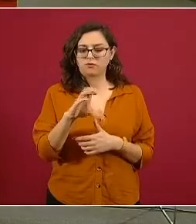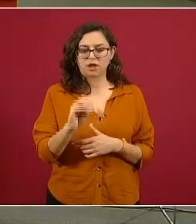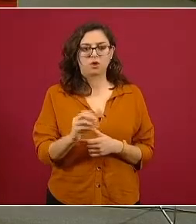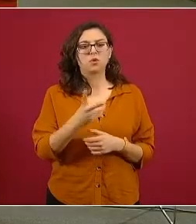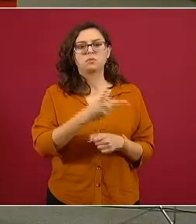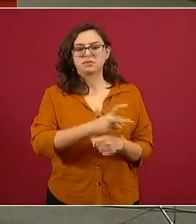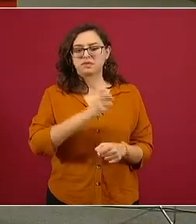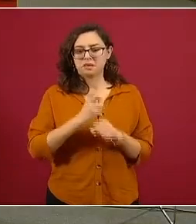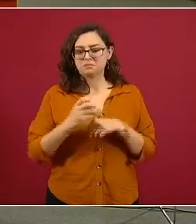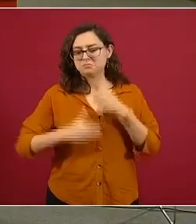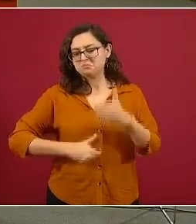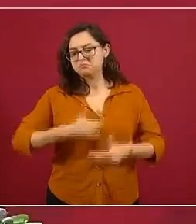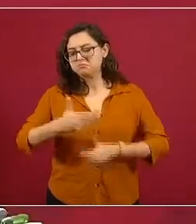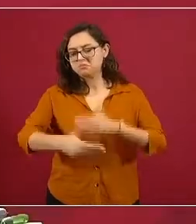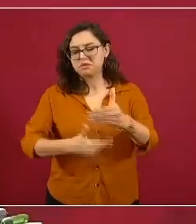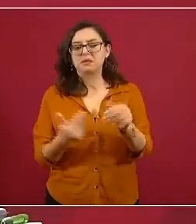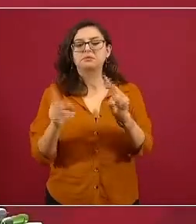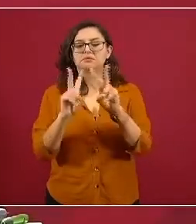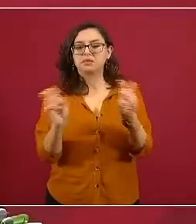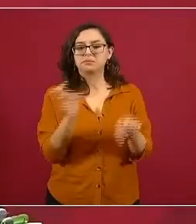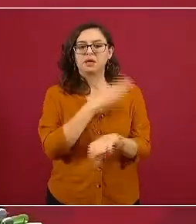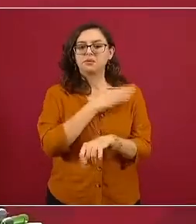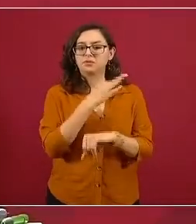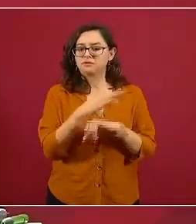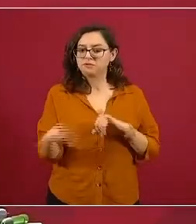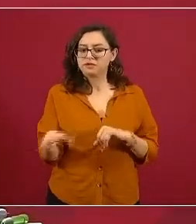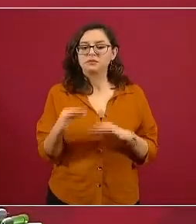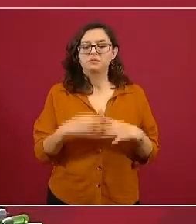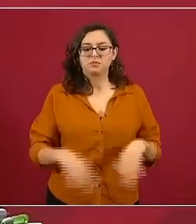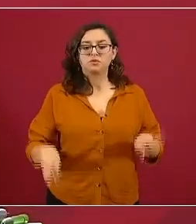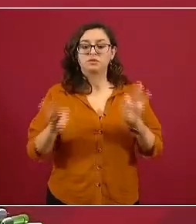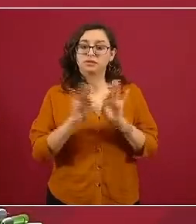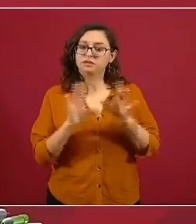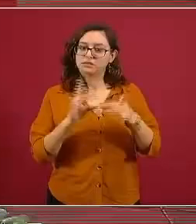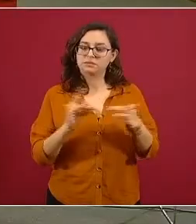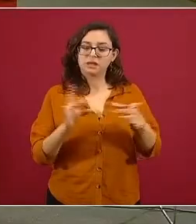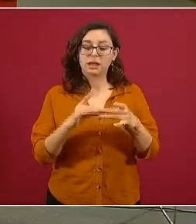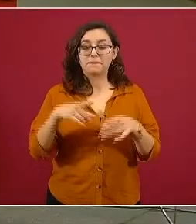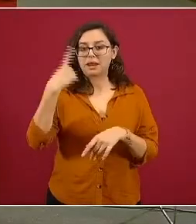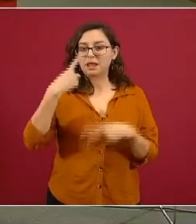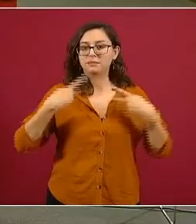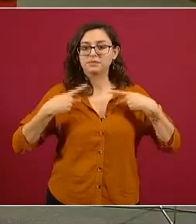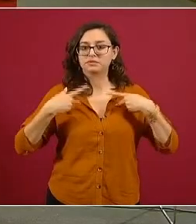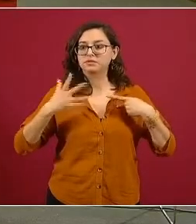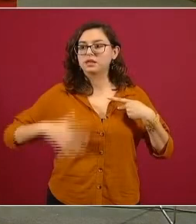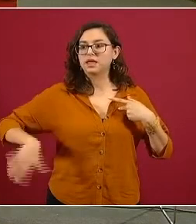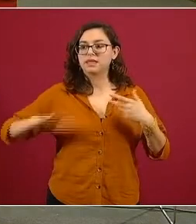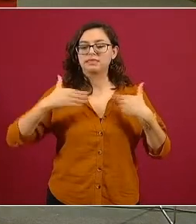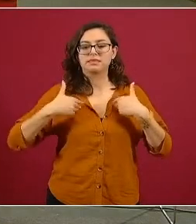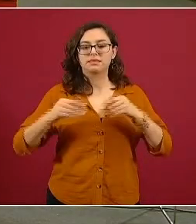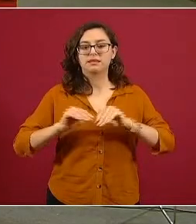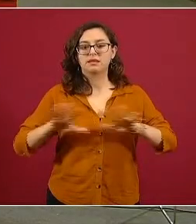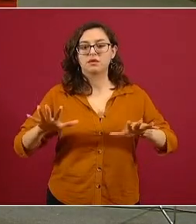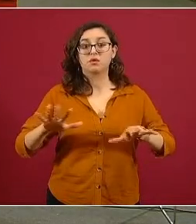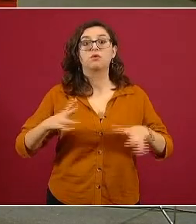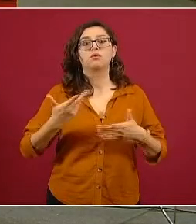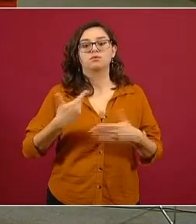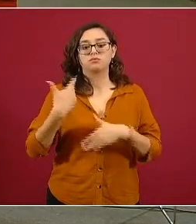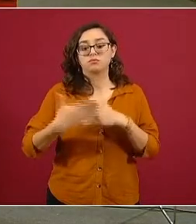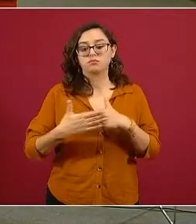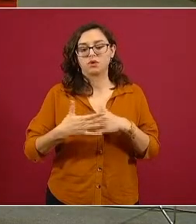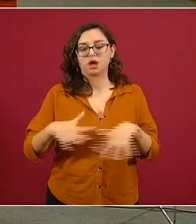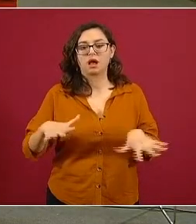porque nos parece que es importante y sobre todo aclarar sus cambios. Adelante, por favor. Gracias. Buenas tardes, Saturnino Reyes de Diario